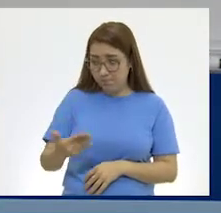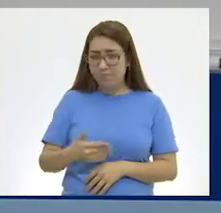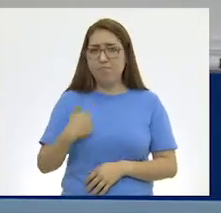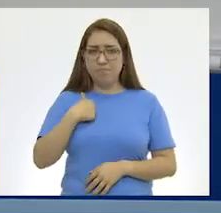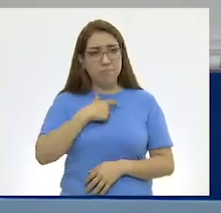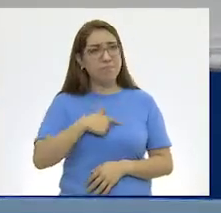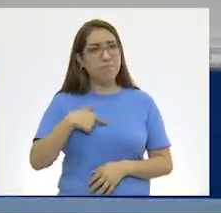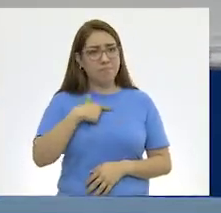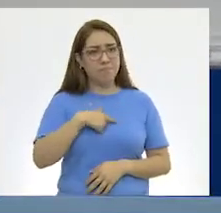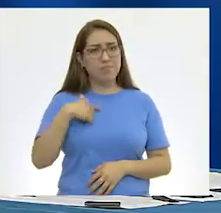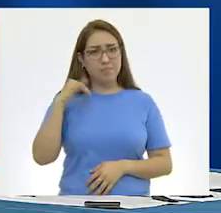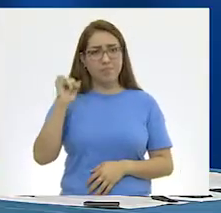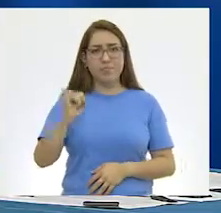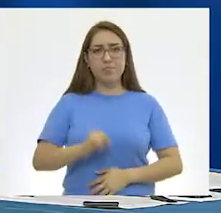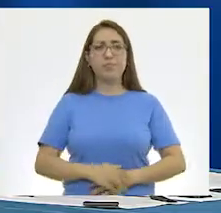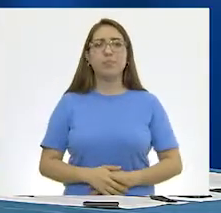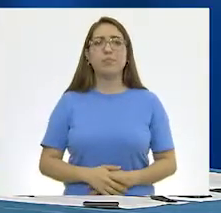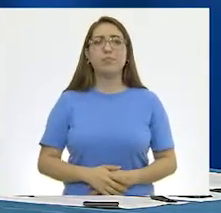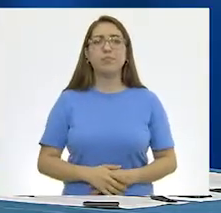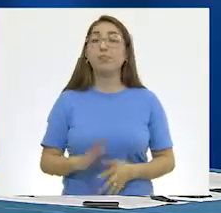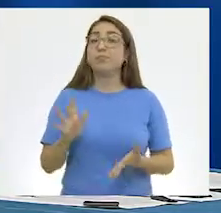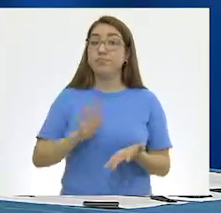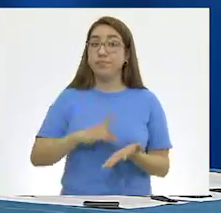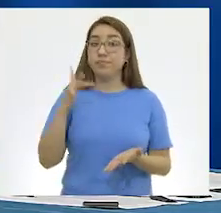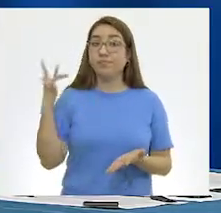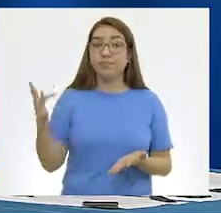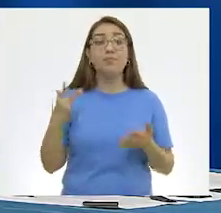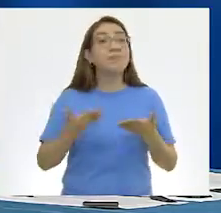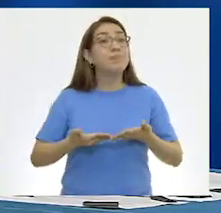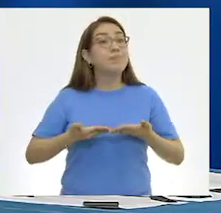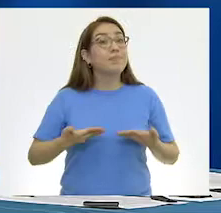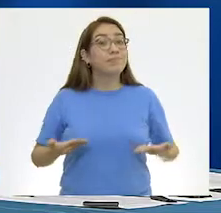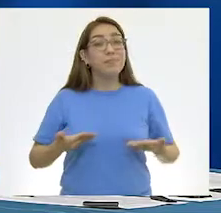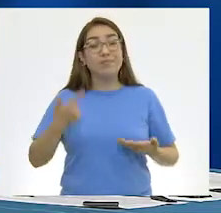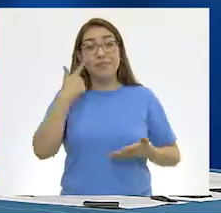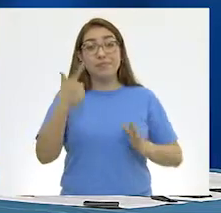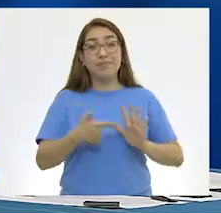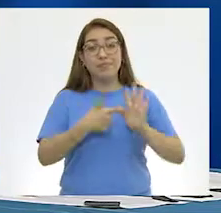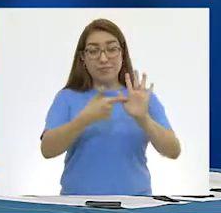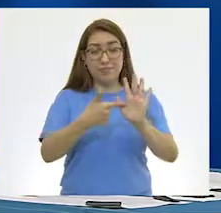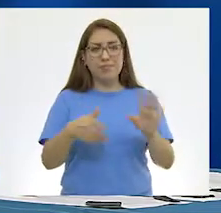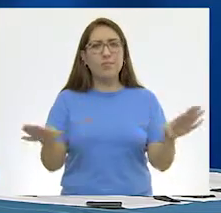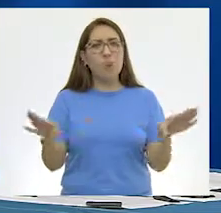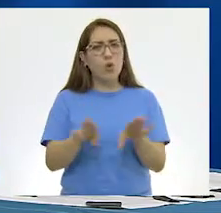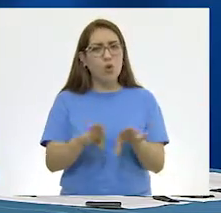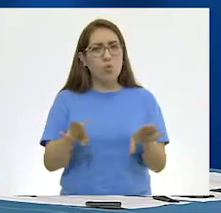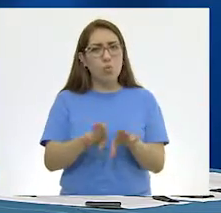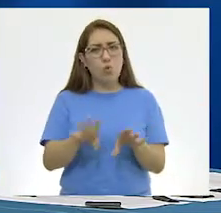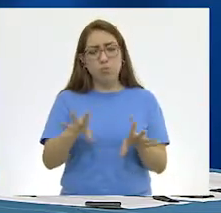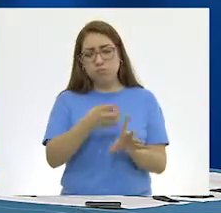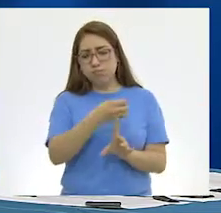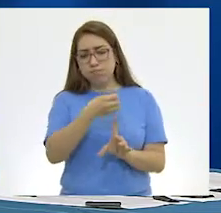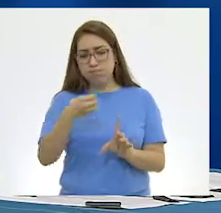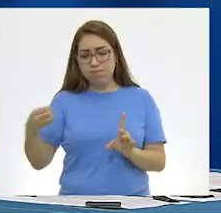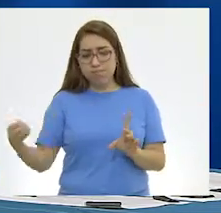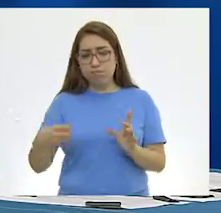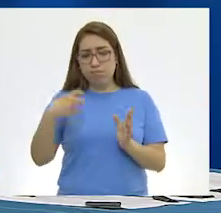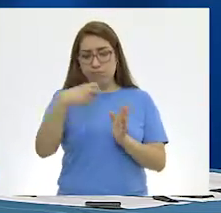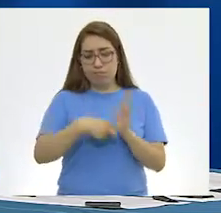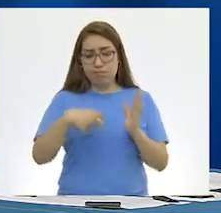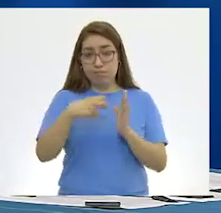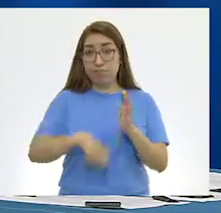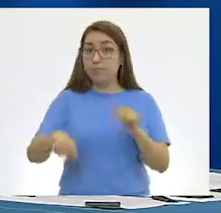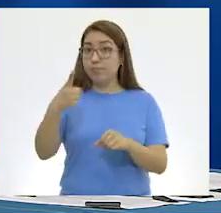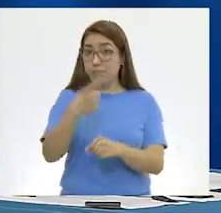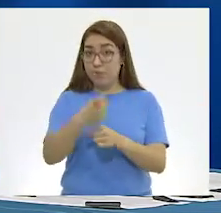quedó, maestra. Gracias, Raulito. Ahora vamos a mostrar cómo quedaría la redacción del primer párrafo de nuestro